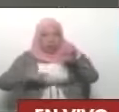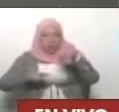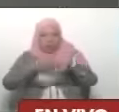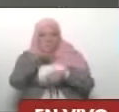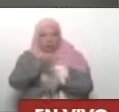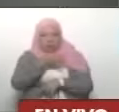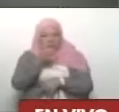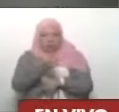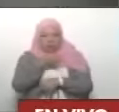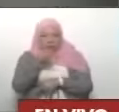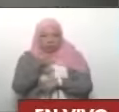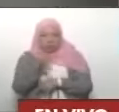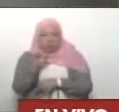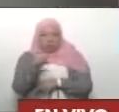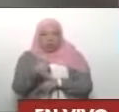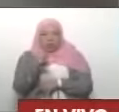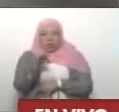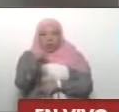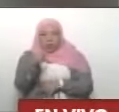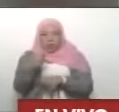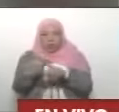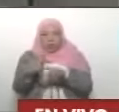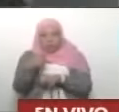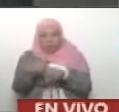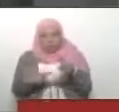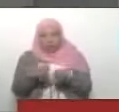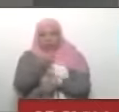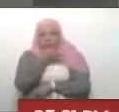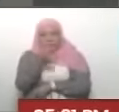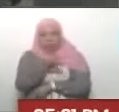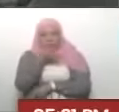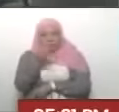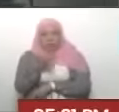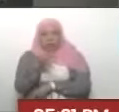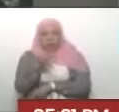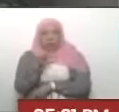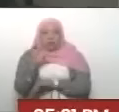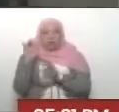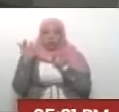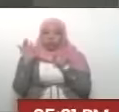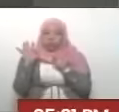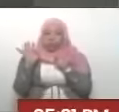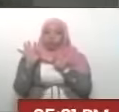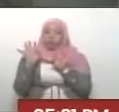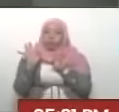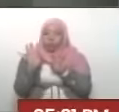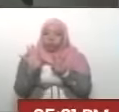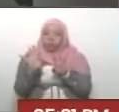me dice? A la 1:30. Y todavía las marchas estaban